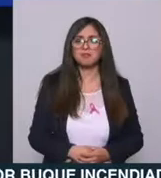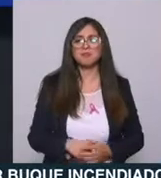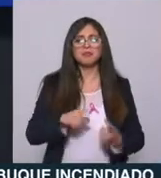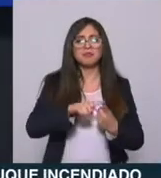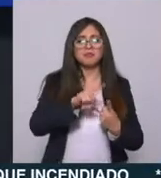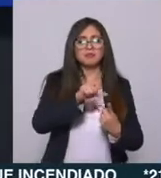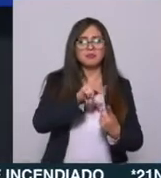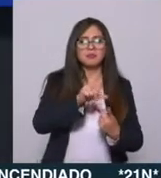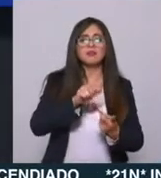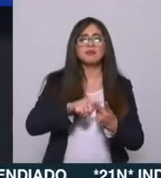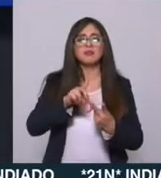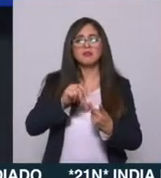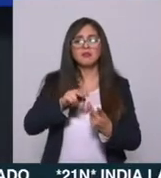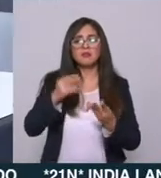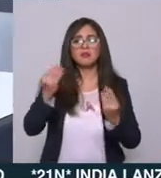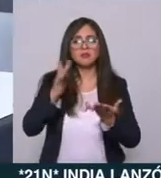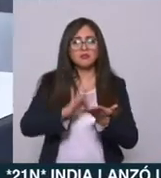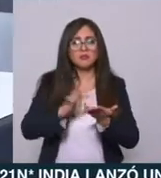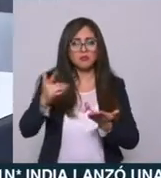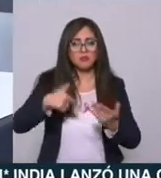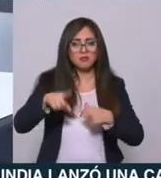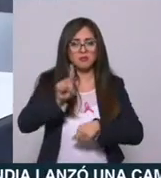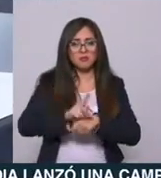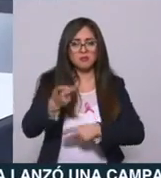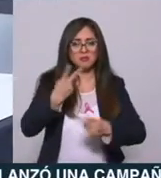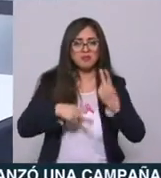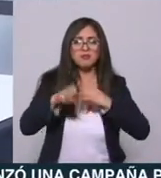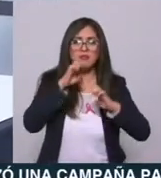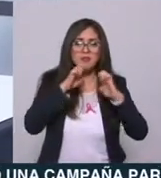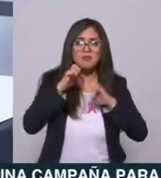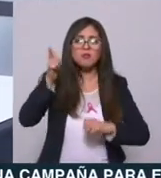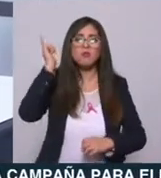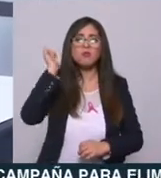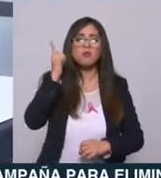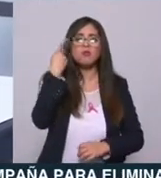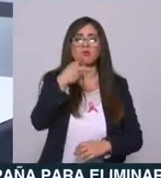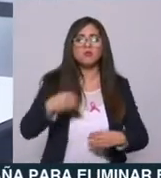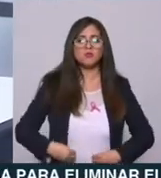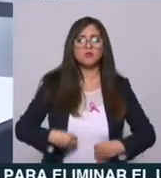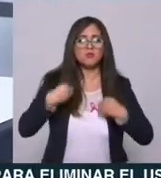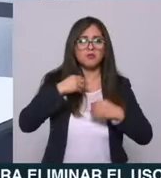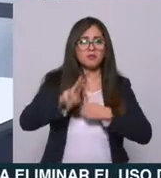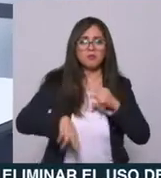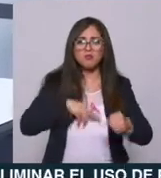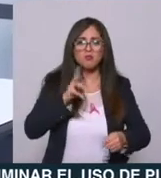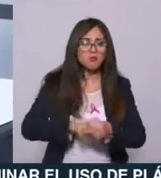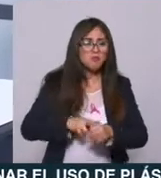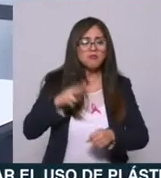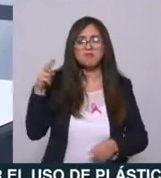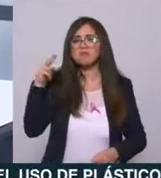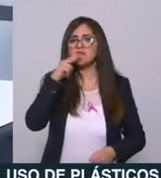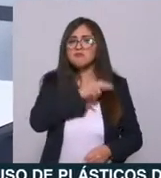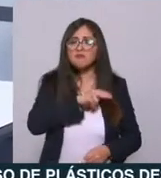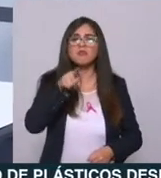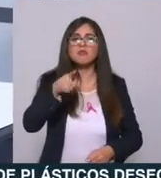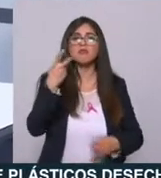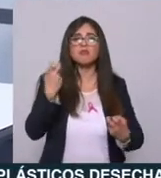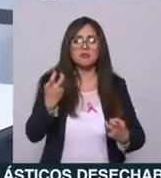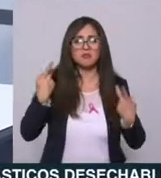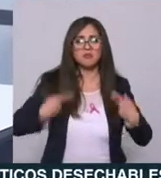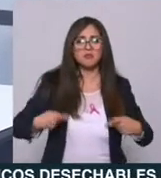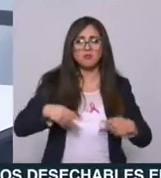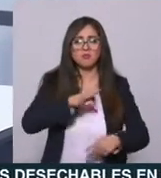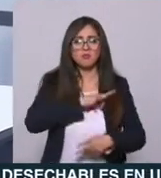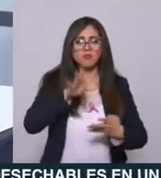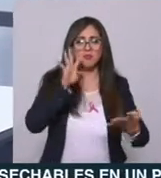muchas gracias por habernos acompañado y esperamos que puedan recuperar su vida normal rápidamente y que esta persona sea